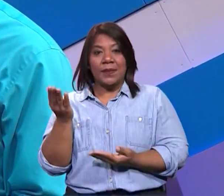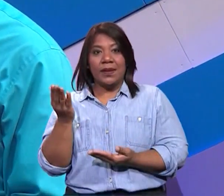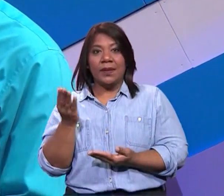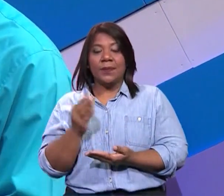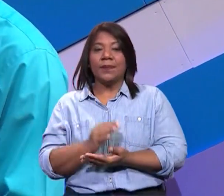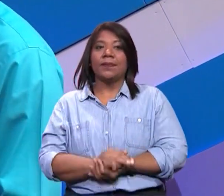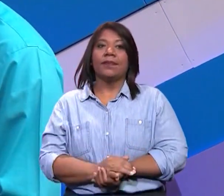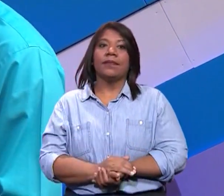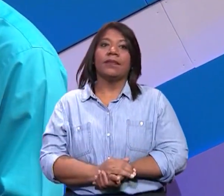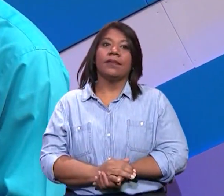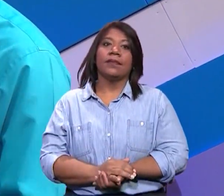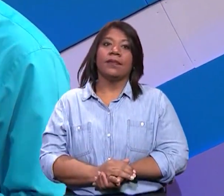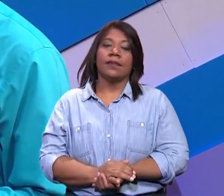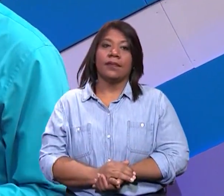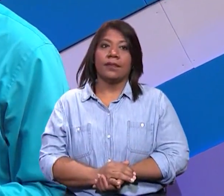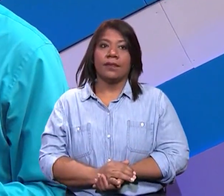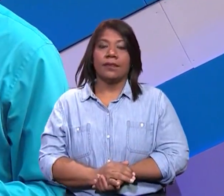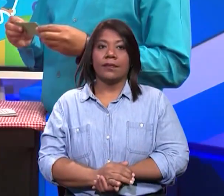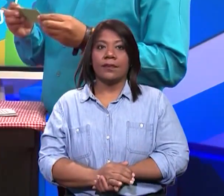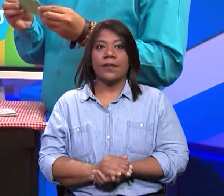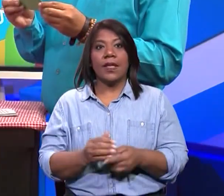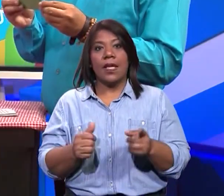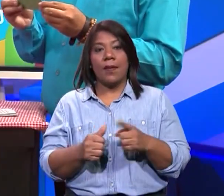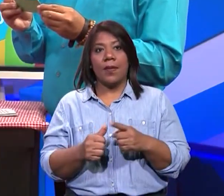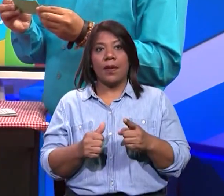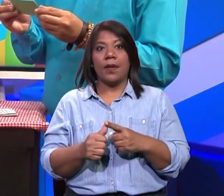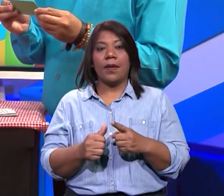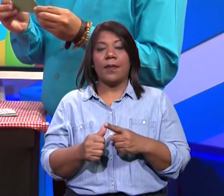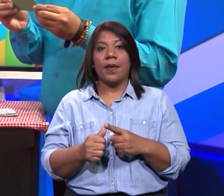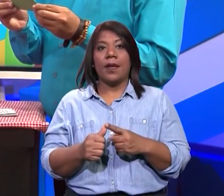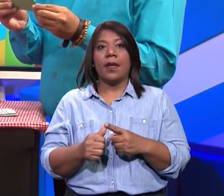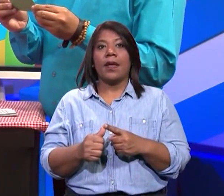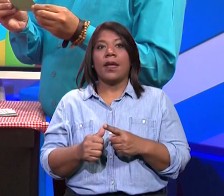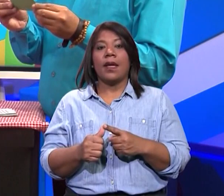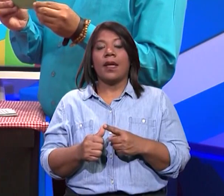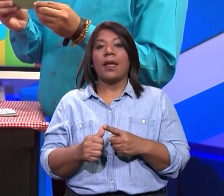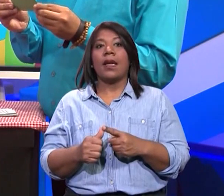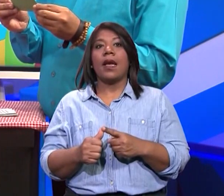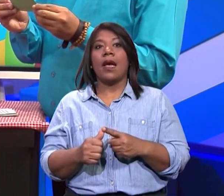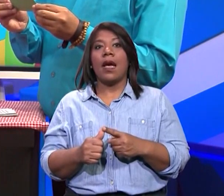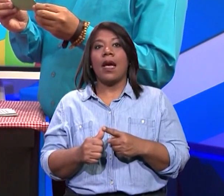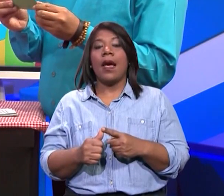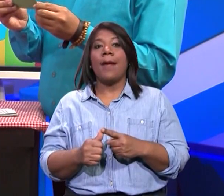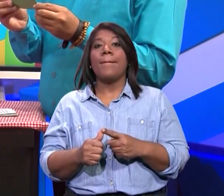La primera pregunta va a ser así. Proceso por el cual